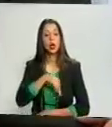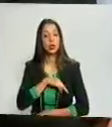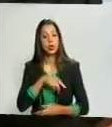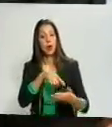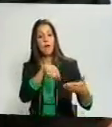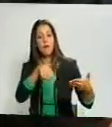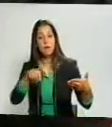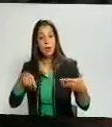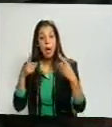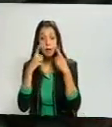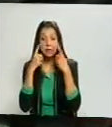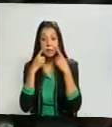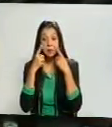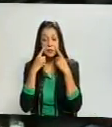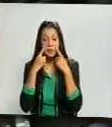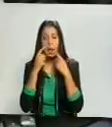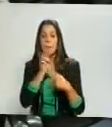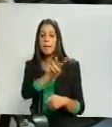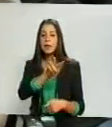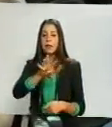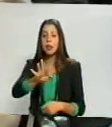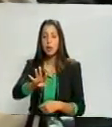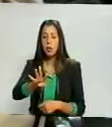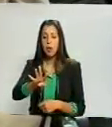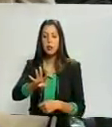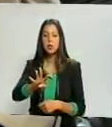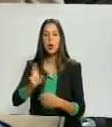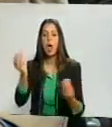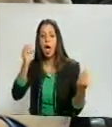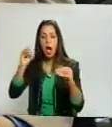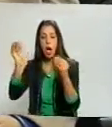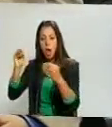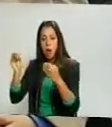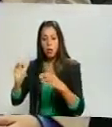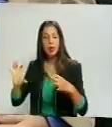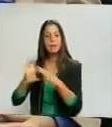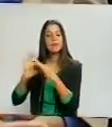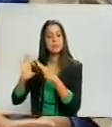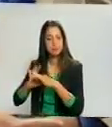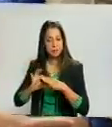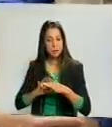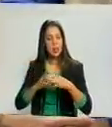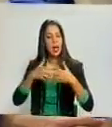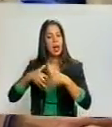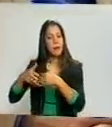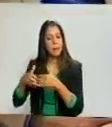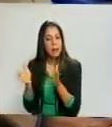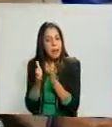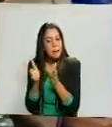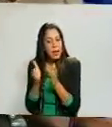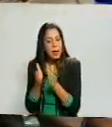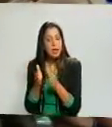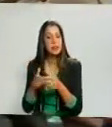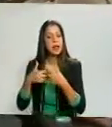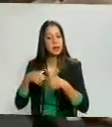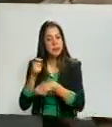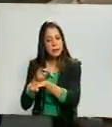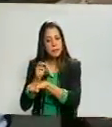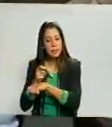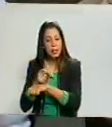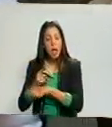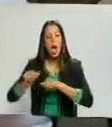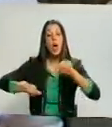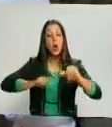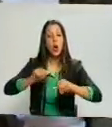firmado, óigase bien, 24 alianzas estratégicas con pequeña minería y la Corporación Venezolana